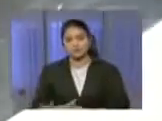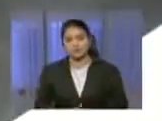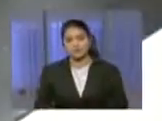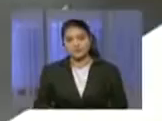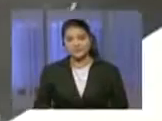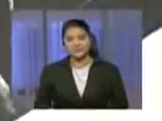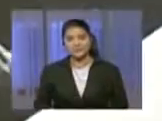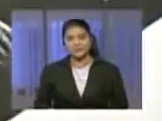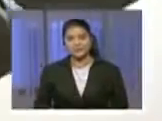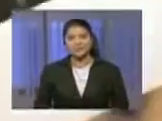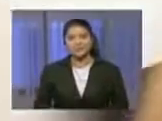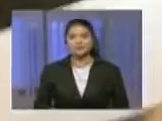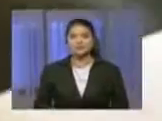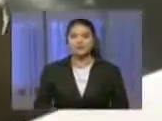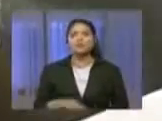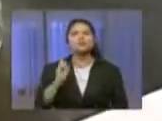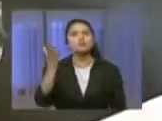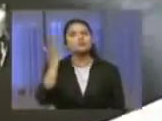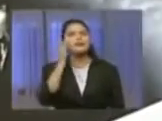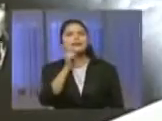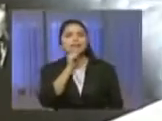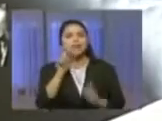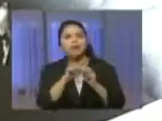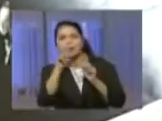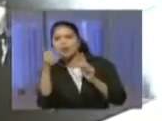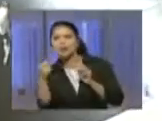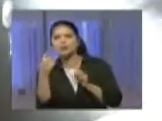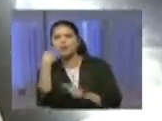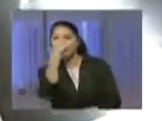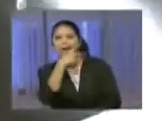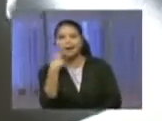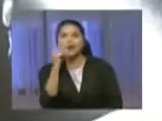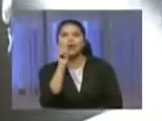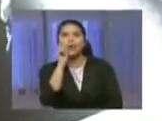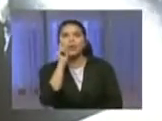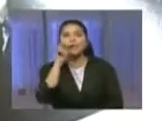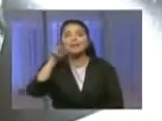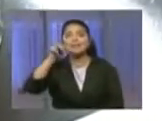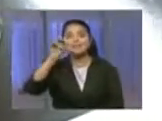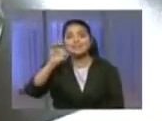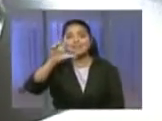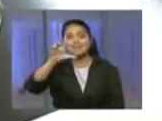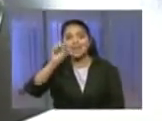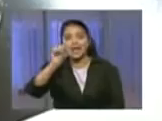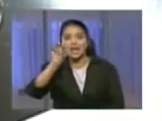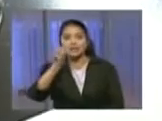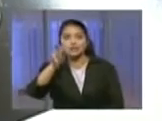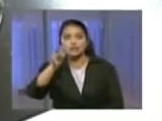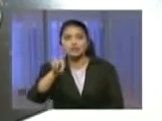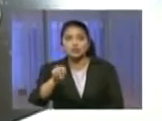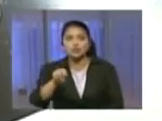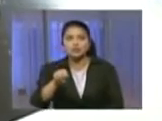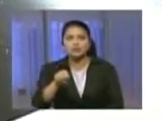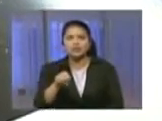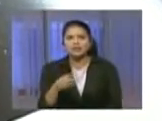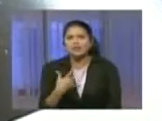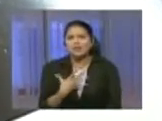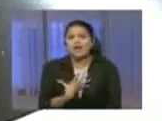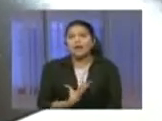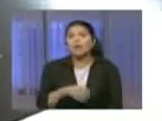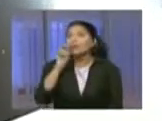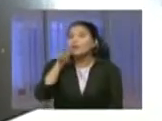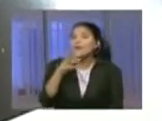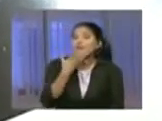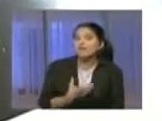1989 ustedes saben quién es este que está aquí Nelson bocaranda sardi se le caían las medias cuando veía a Fidel